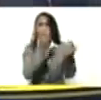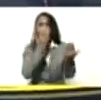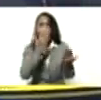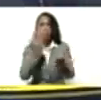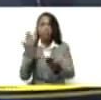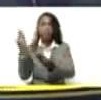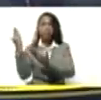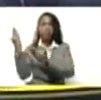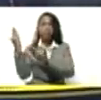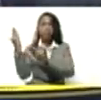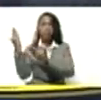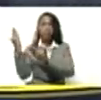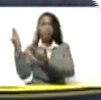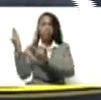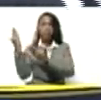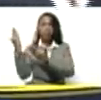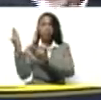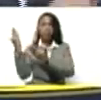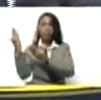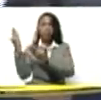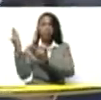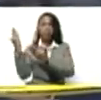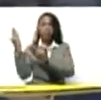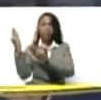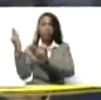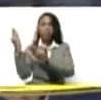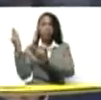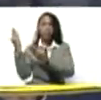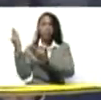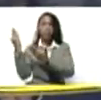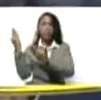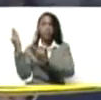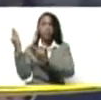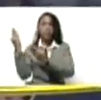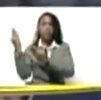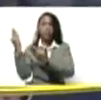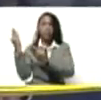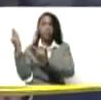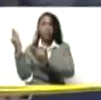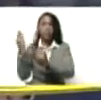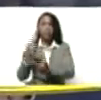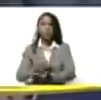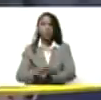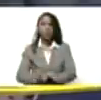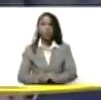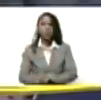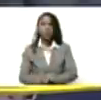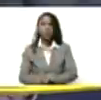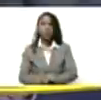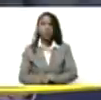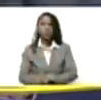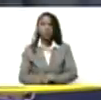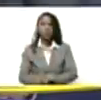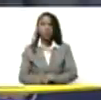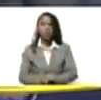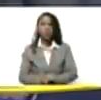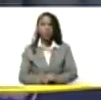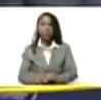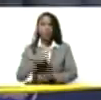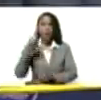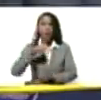8.7 del consumo de gobierno consumo de gobierno es dinero circulando en la economía